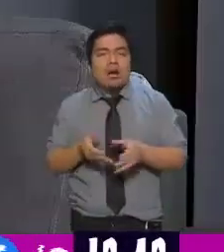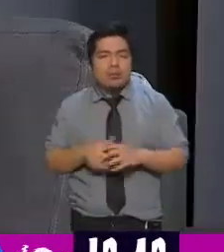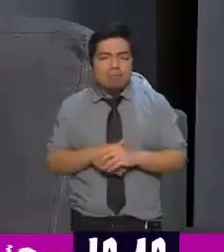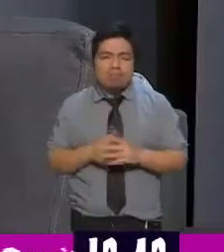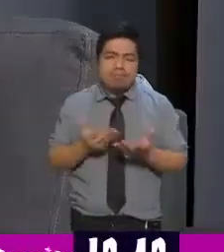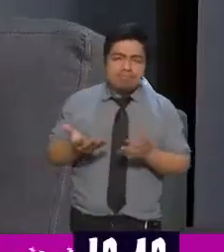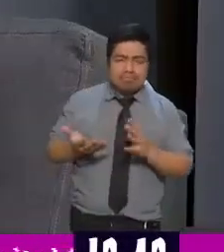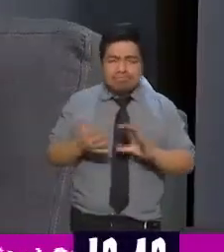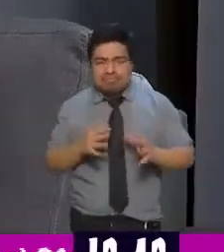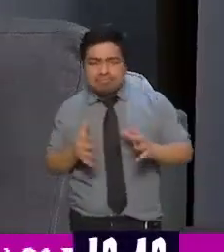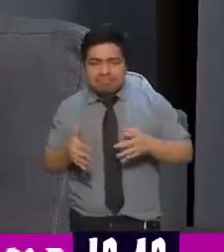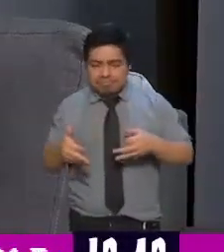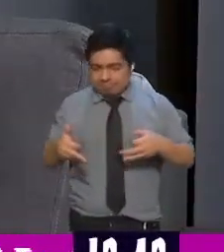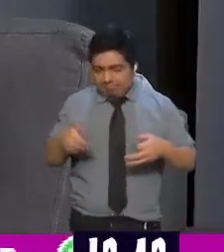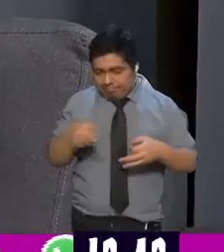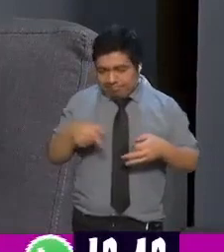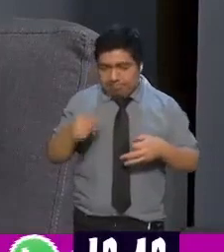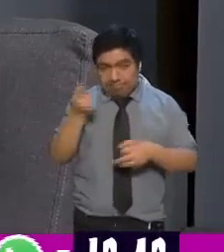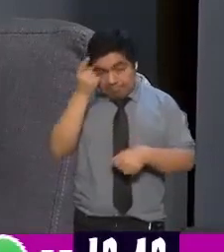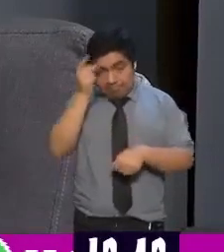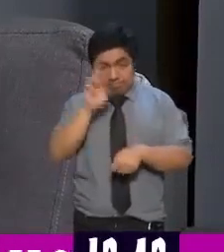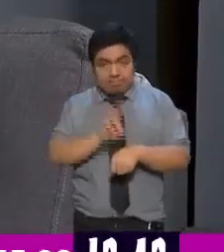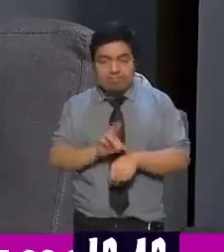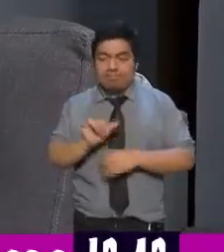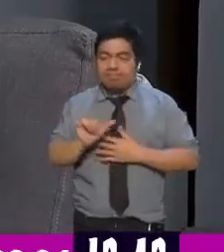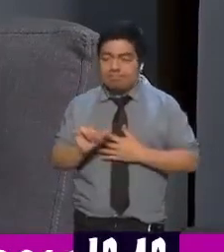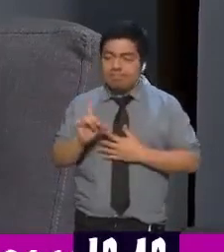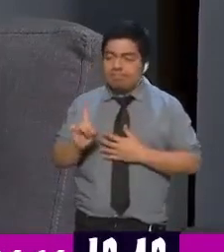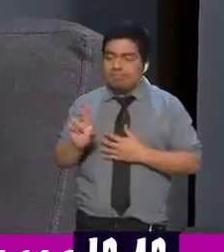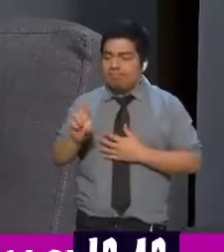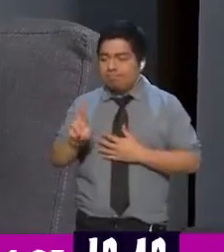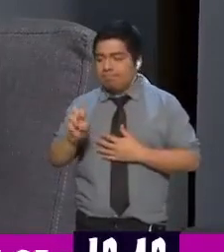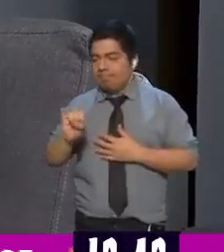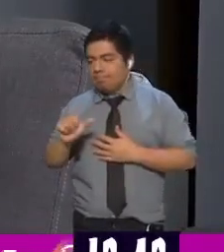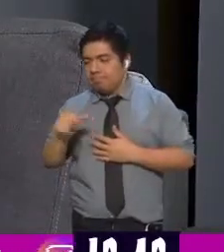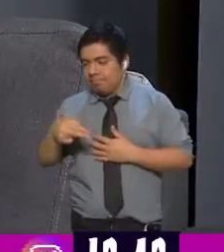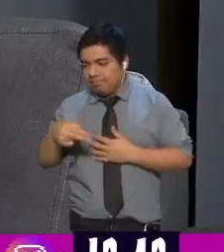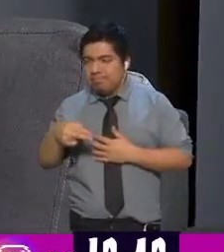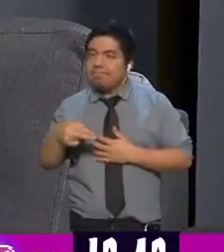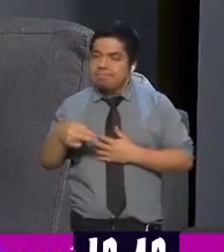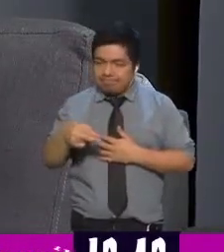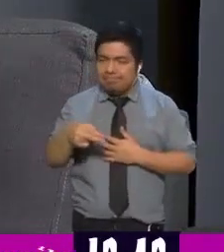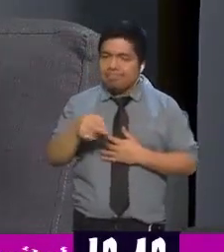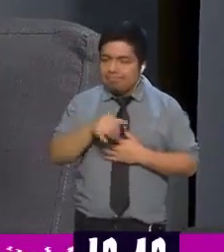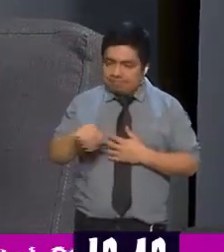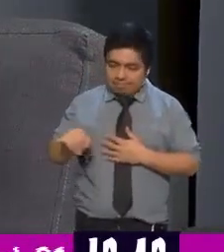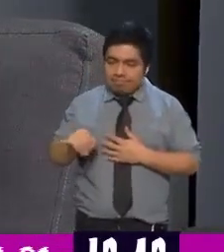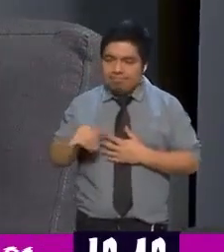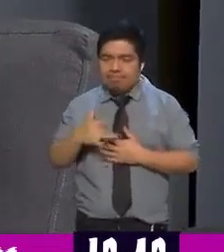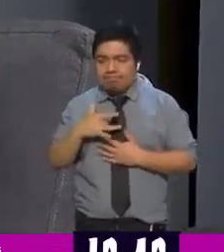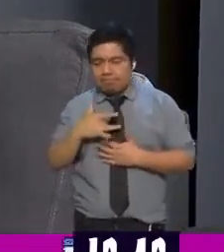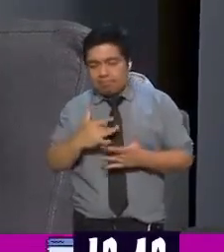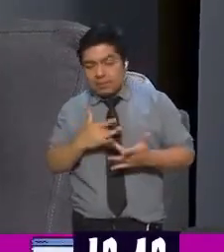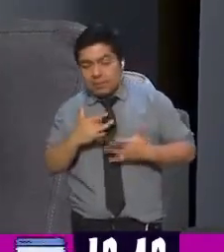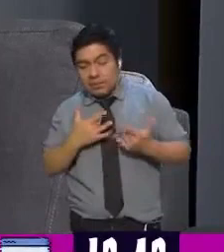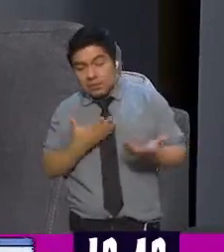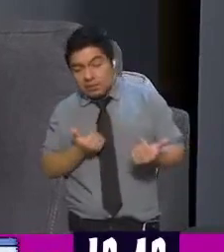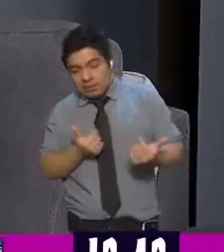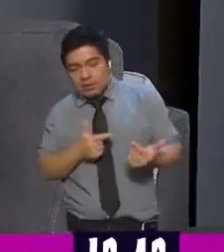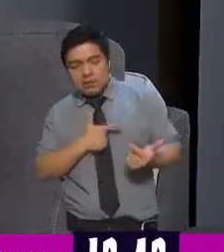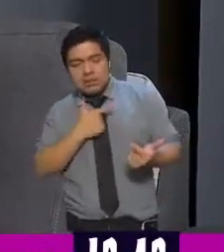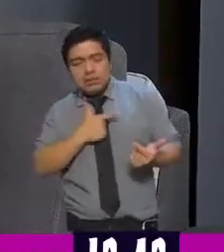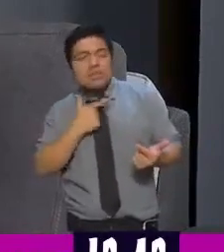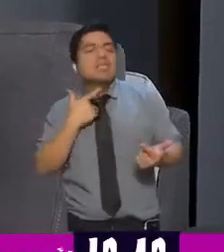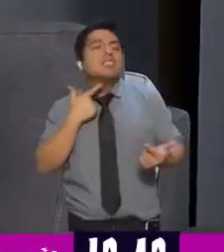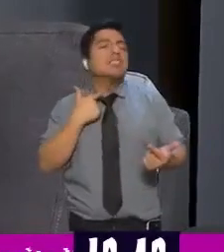la naturaleza de la compañía, el director Adrián... Sí, son transgresores. Y también tiene retador, como estos... Retador, provocador. Eso está